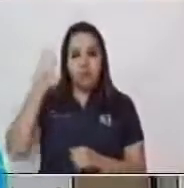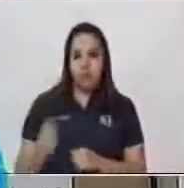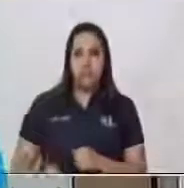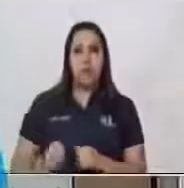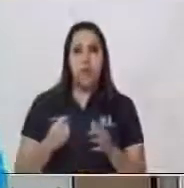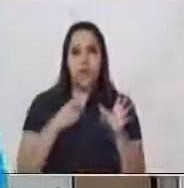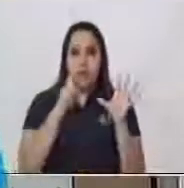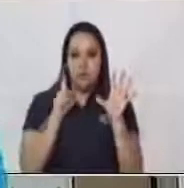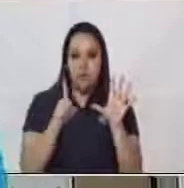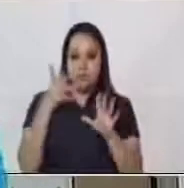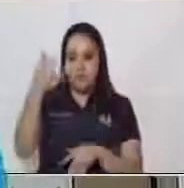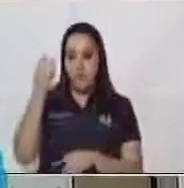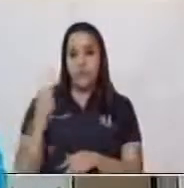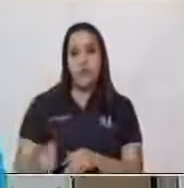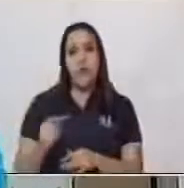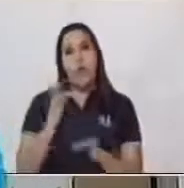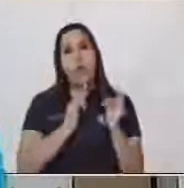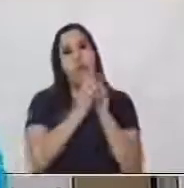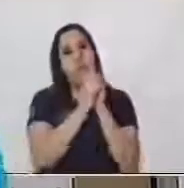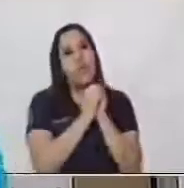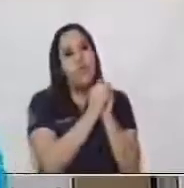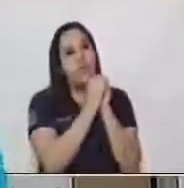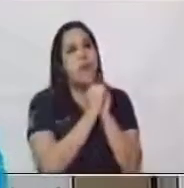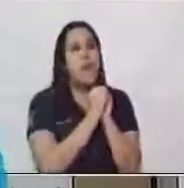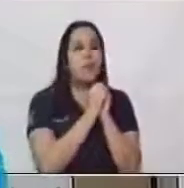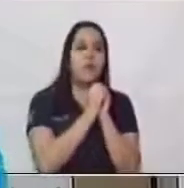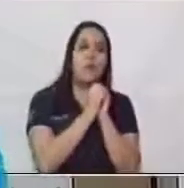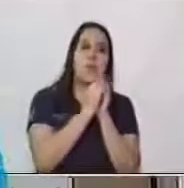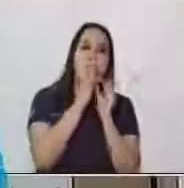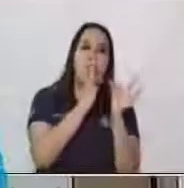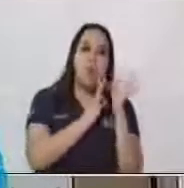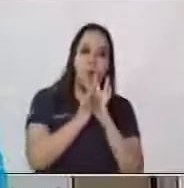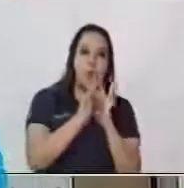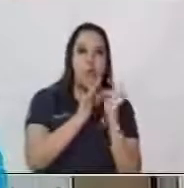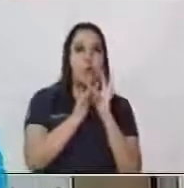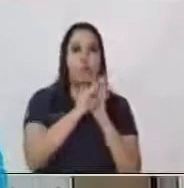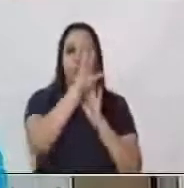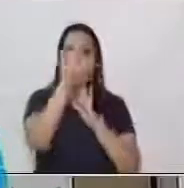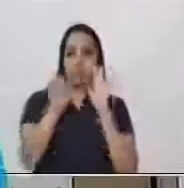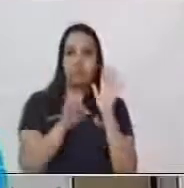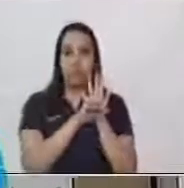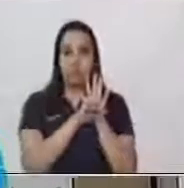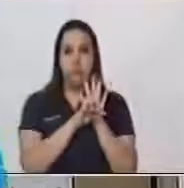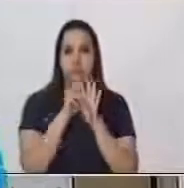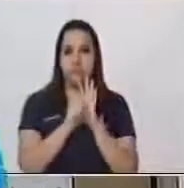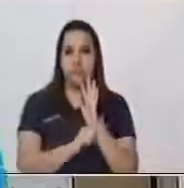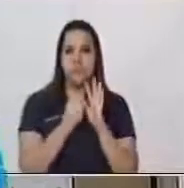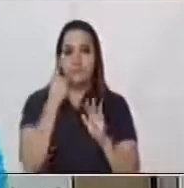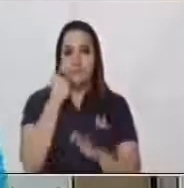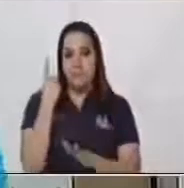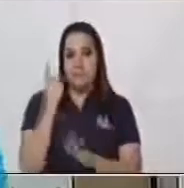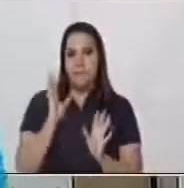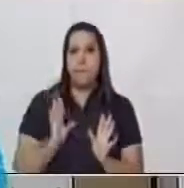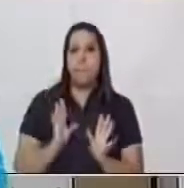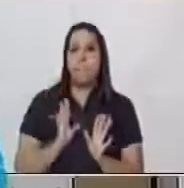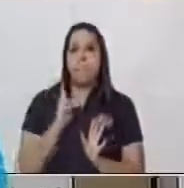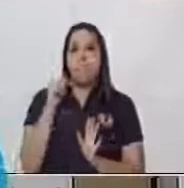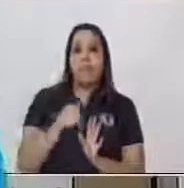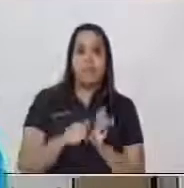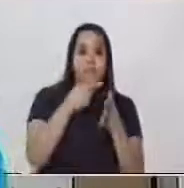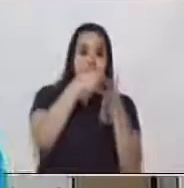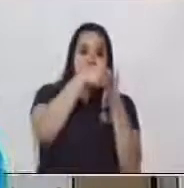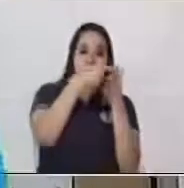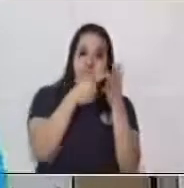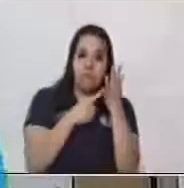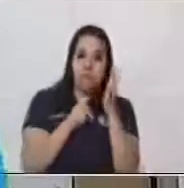una orden, un ruego, una petición o una prohibición. Esta es la clasificación